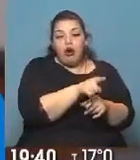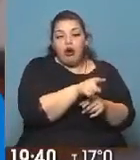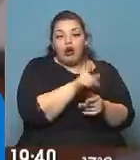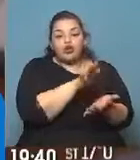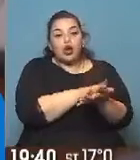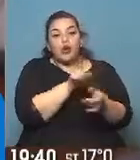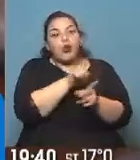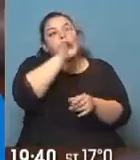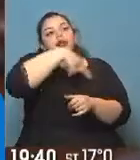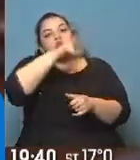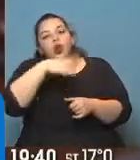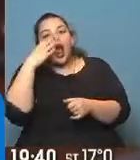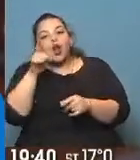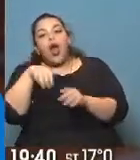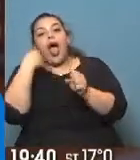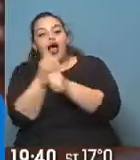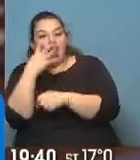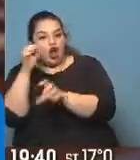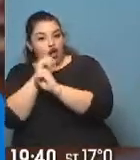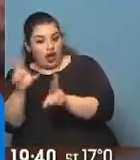como la pintura hasta cuestiones más graves y así ahí nos enfocamos